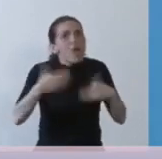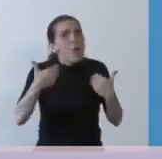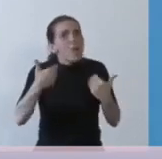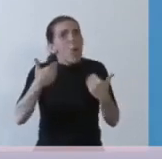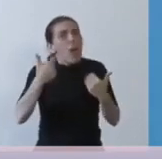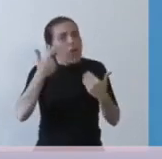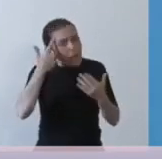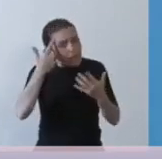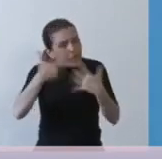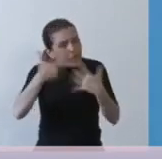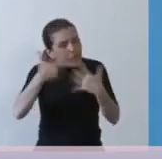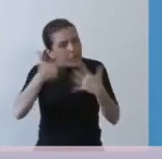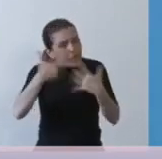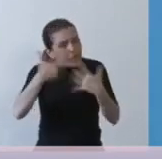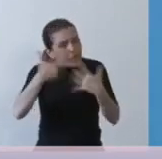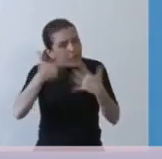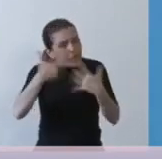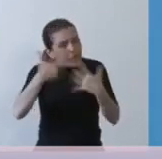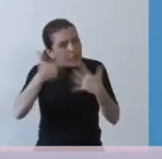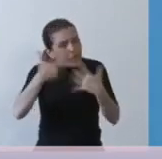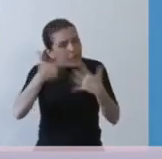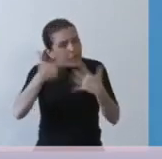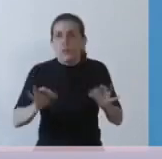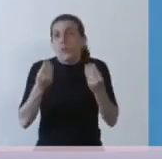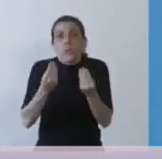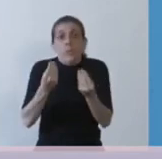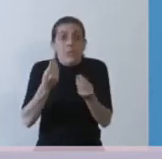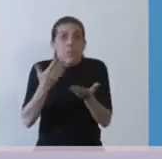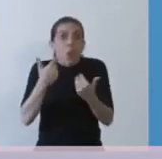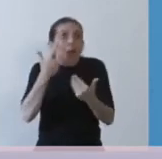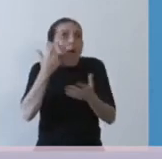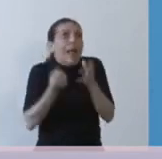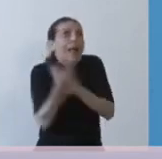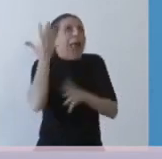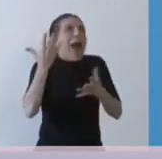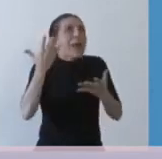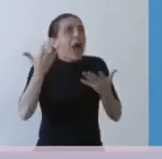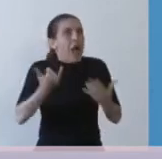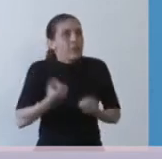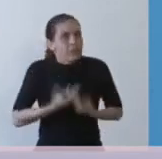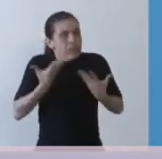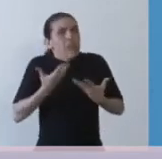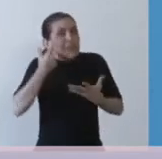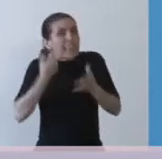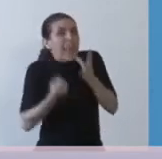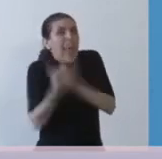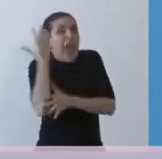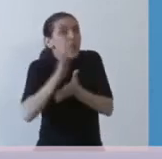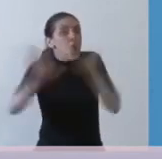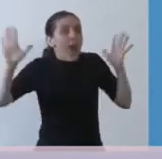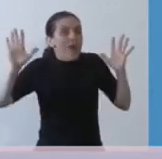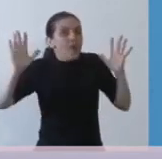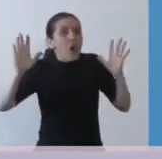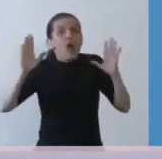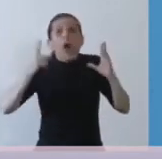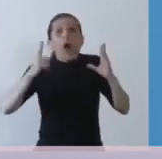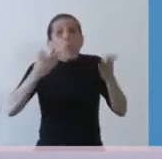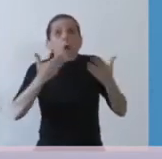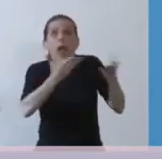soluciones y productos que desde la eh creatividad El Talento argentino aporten sol soluciones para este problema que